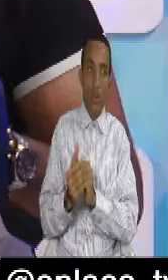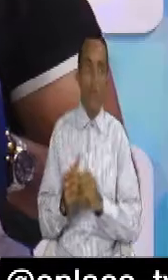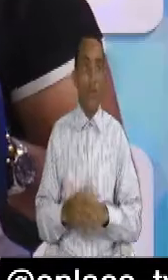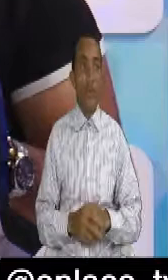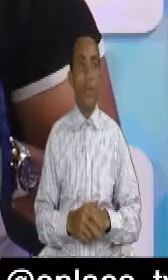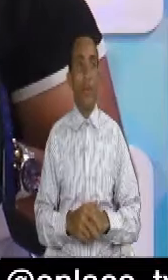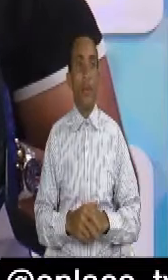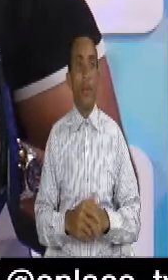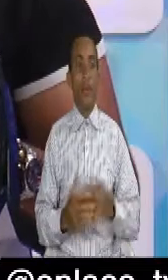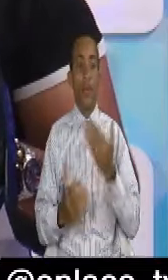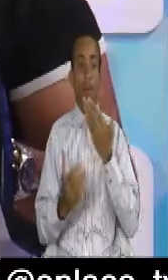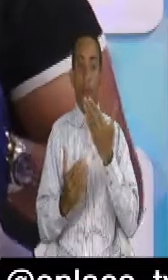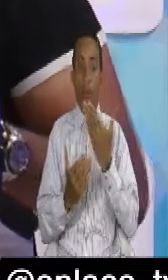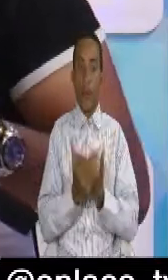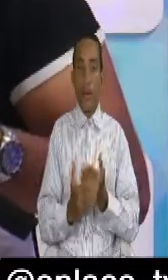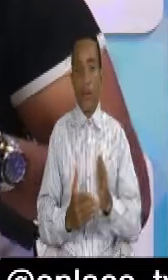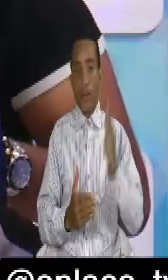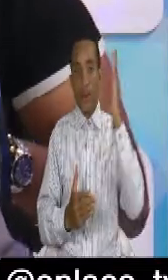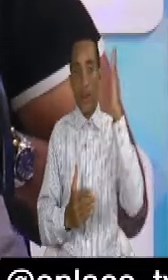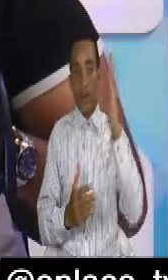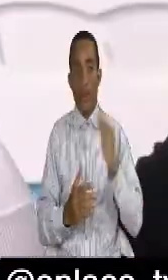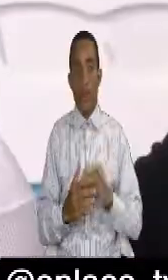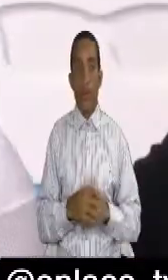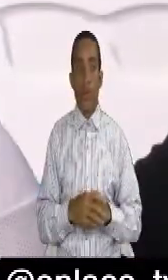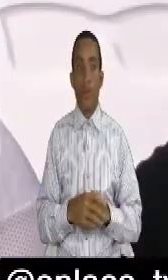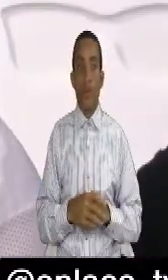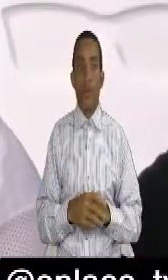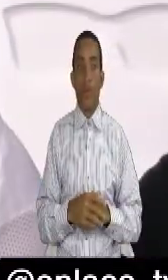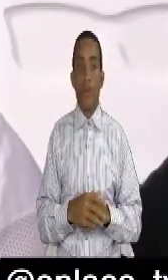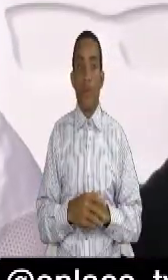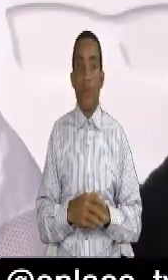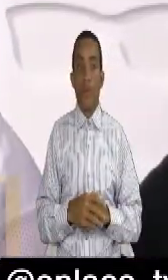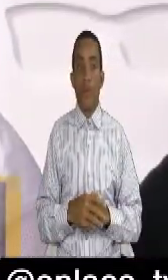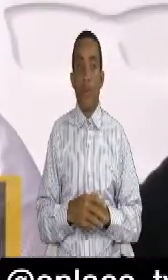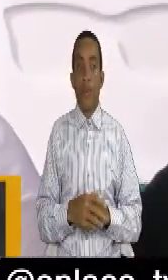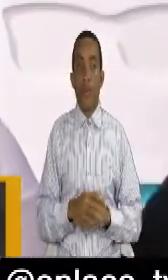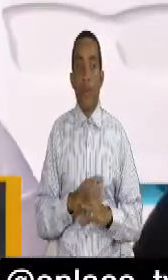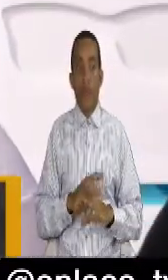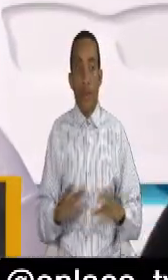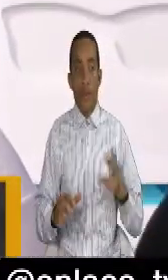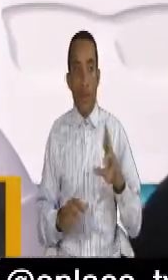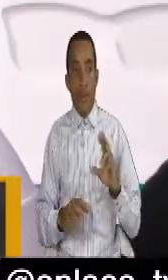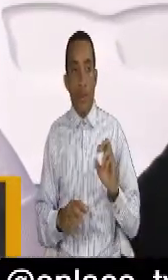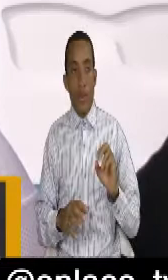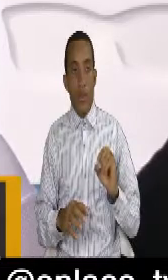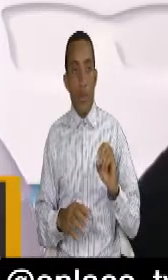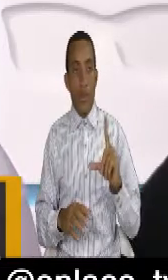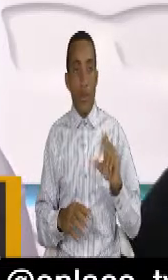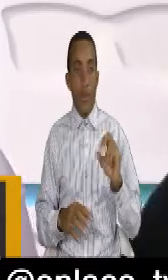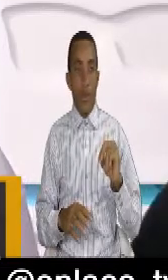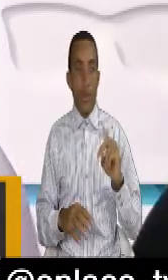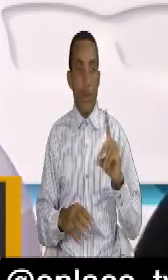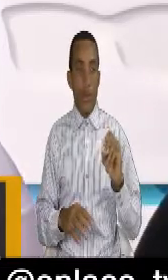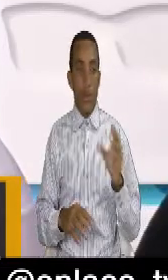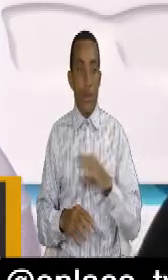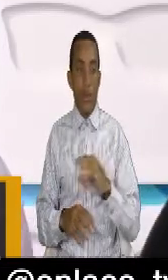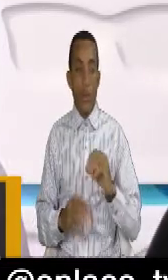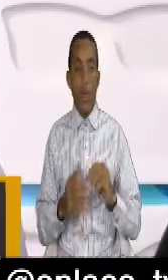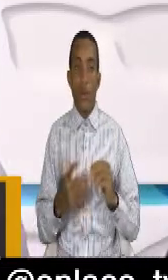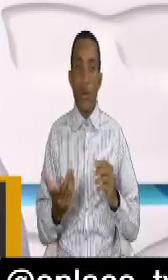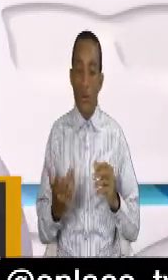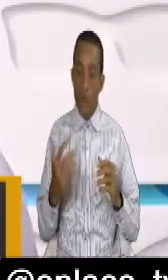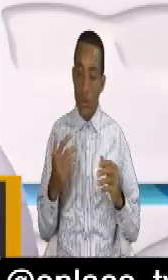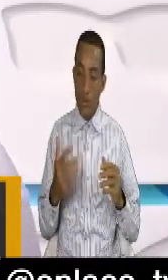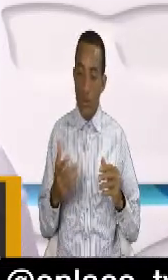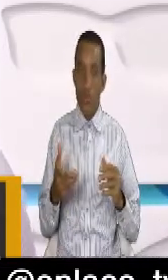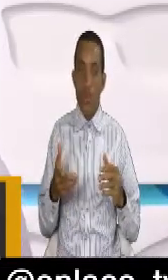Bueno, gracias a Dios se dio el contacto, como lo decía mi compadre Poncho, con Rolando Ochoa, con Tavo Somoza, un barranquillero muy, muy destacado. De